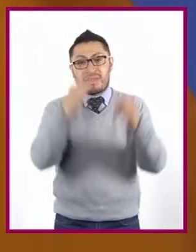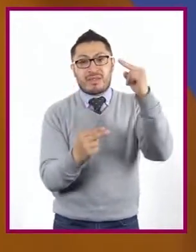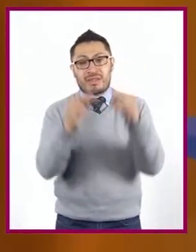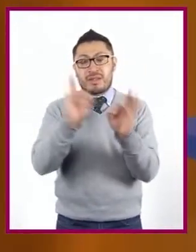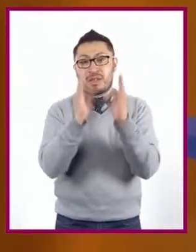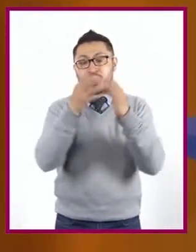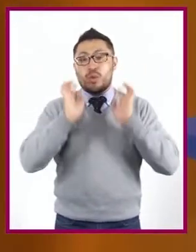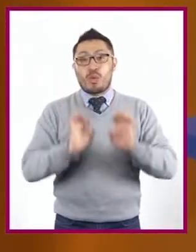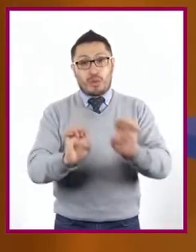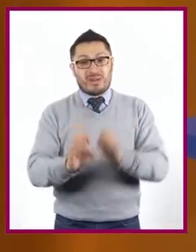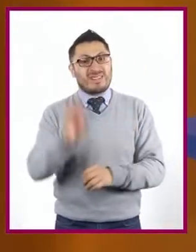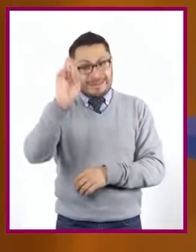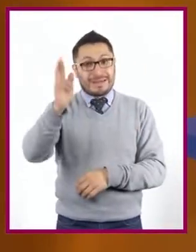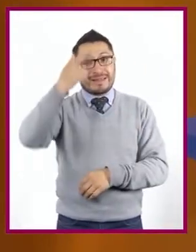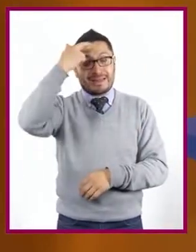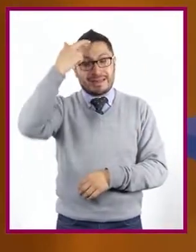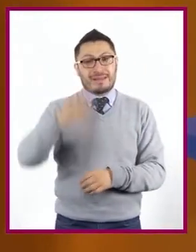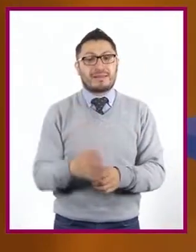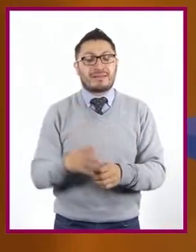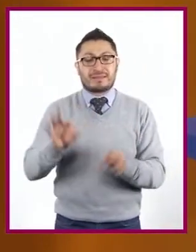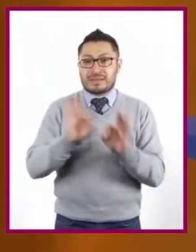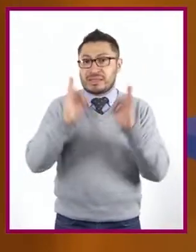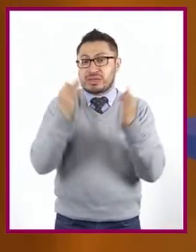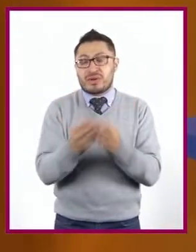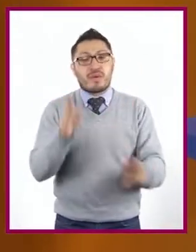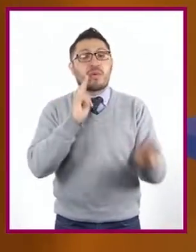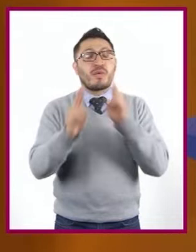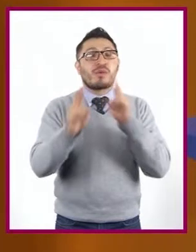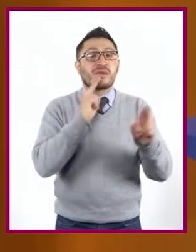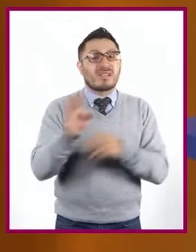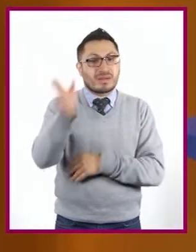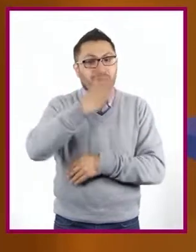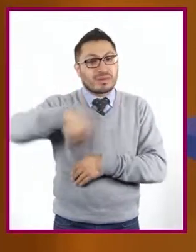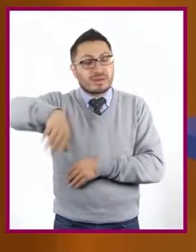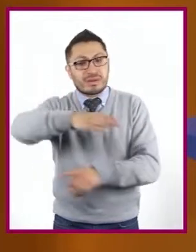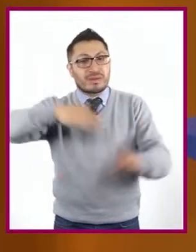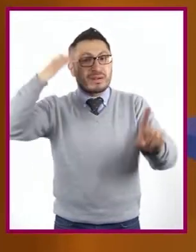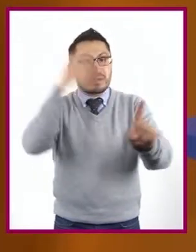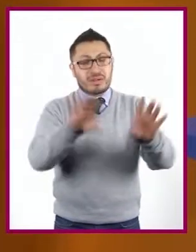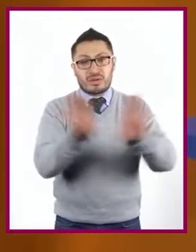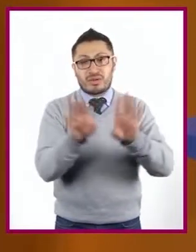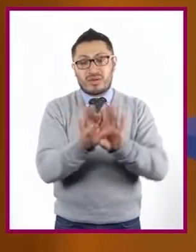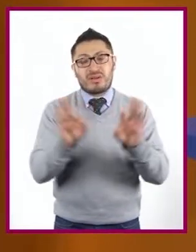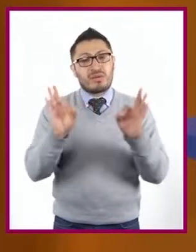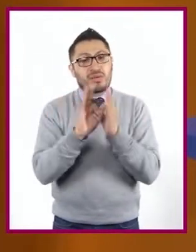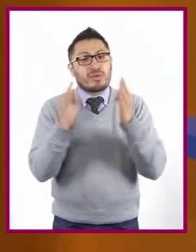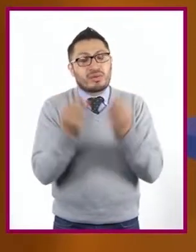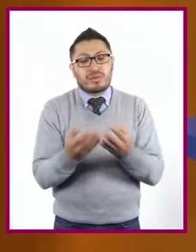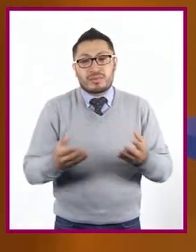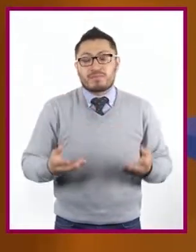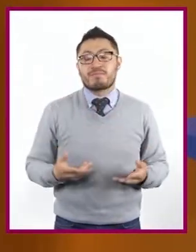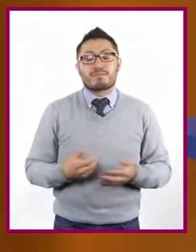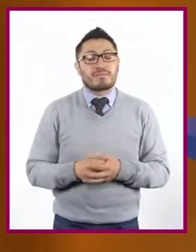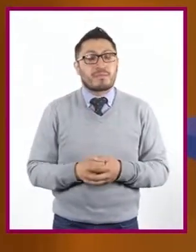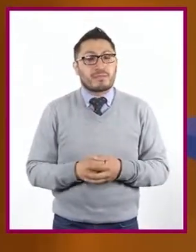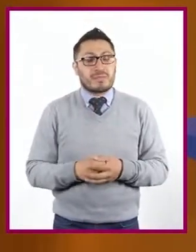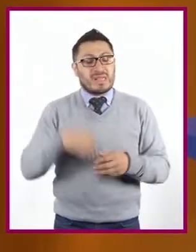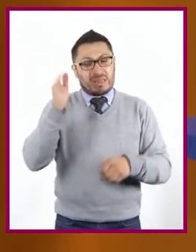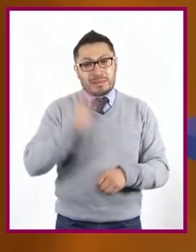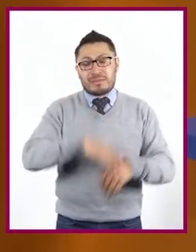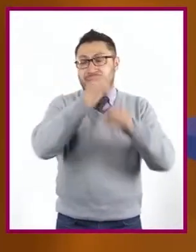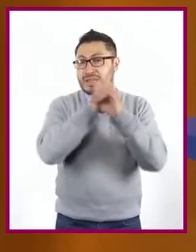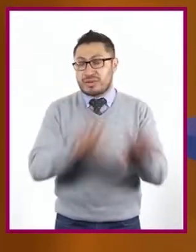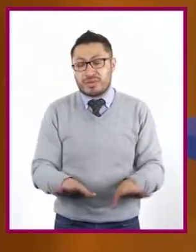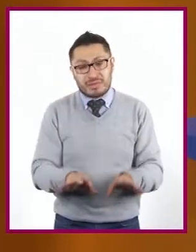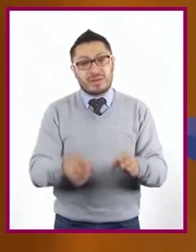formalidad. Recordemos que el estilo noticioso busca dar, mediante la concisión, el mayor número de datos con el